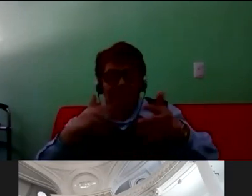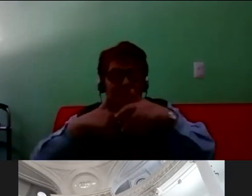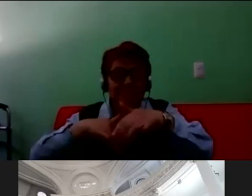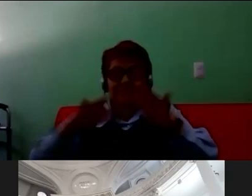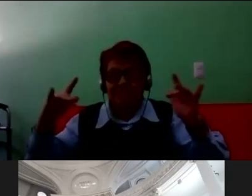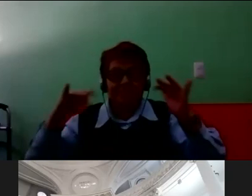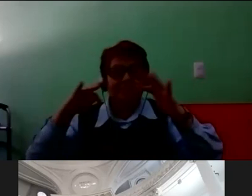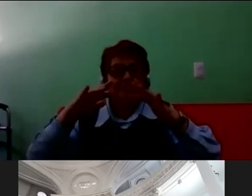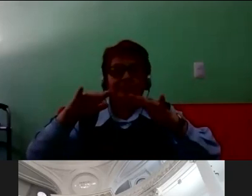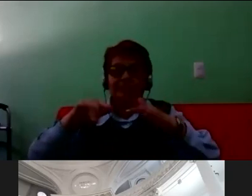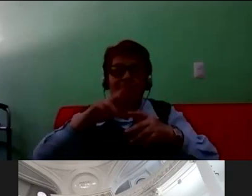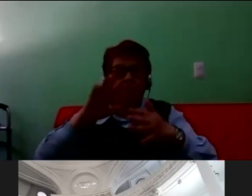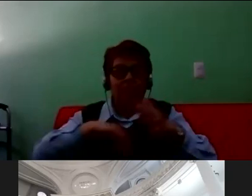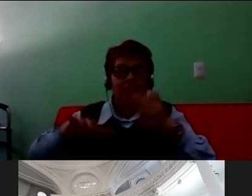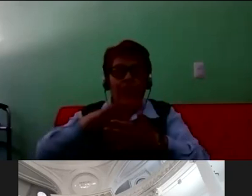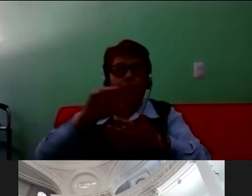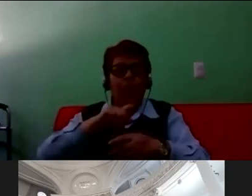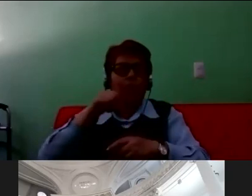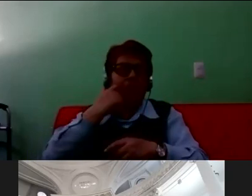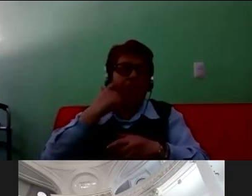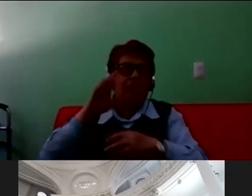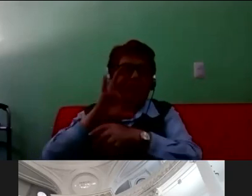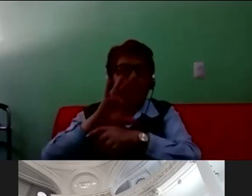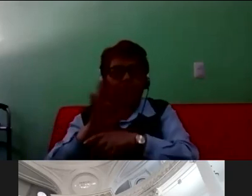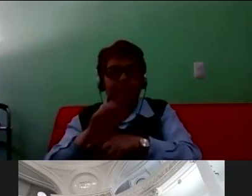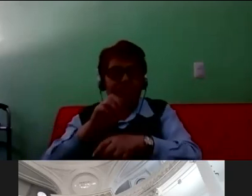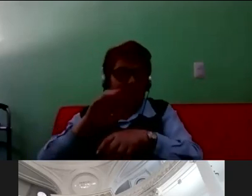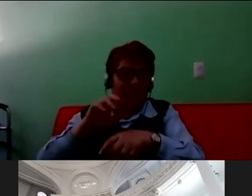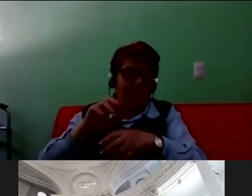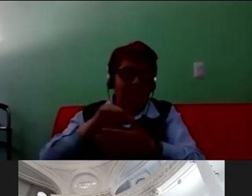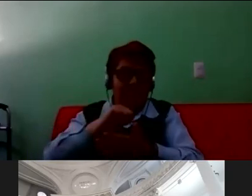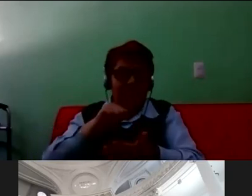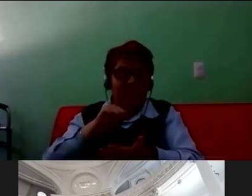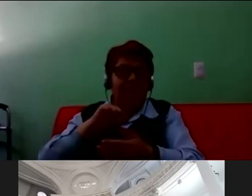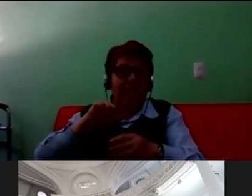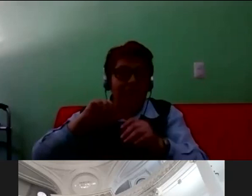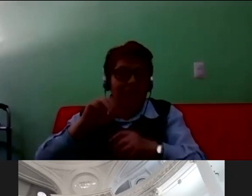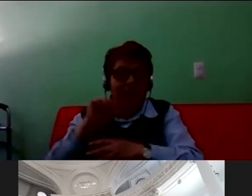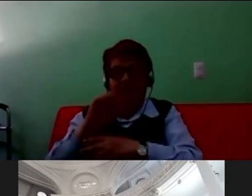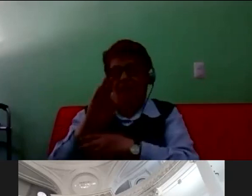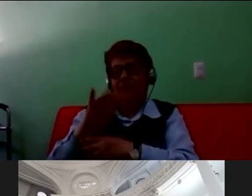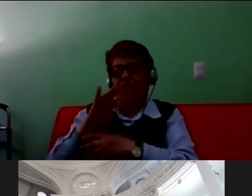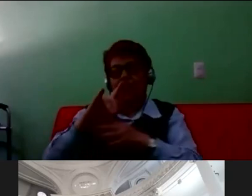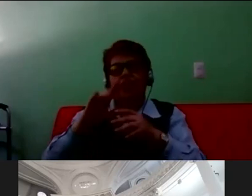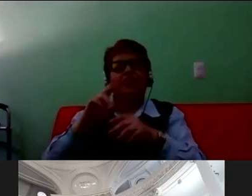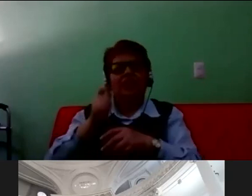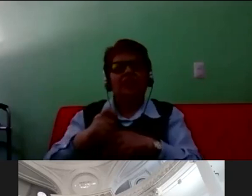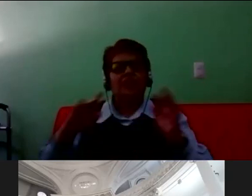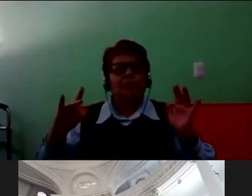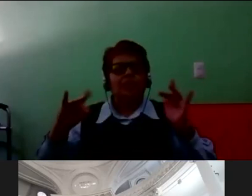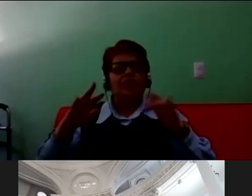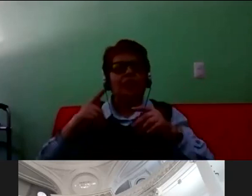todos los espacios, quien maneja cualquier espacio escénico sabe que el aforo es la cantidad de personas que